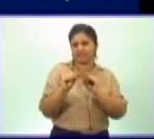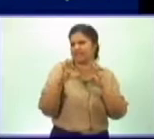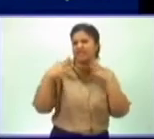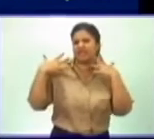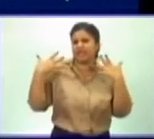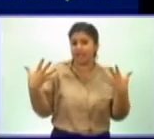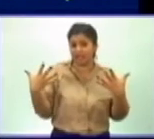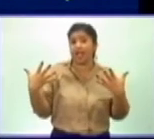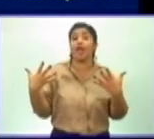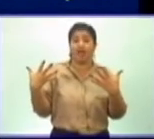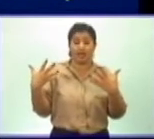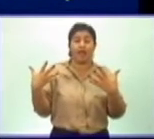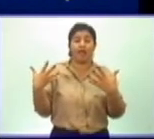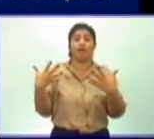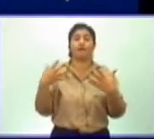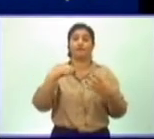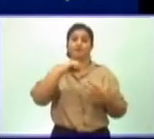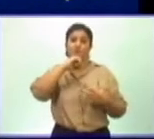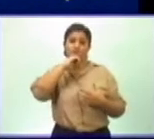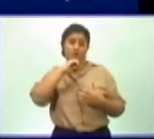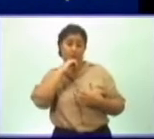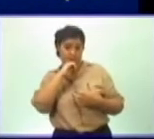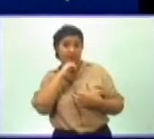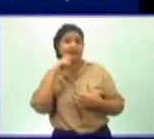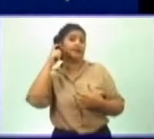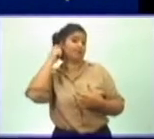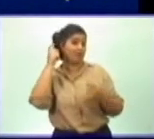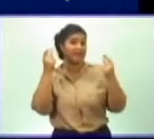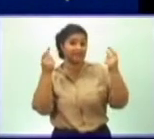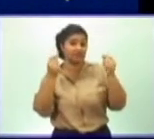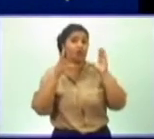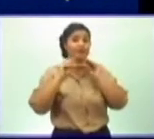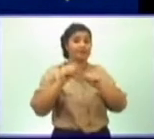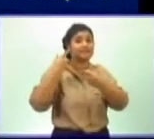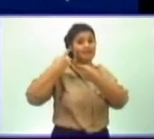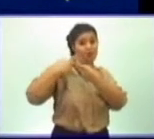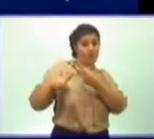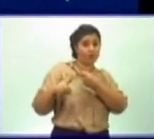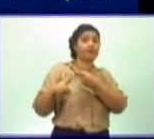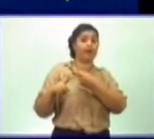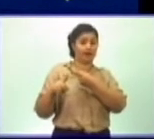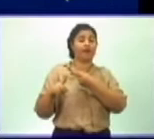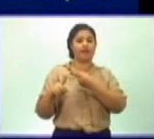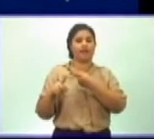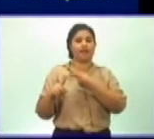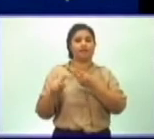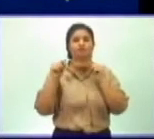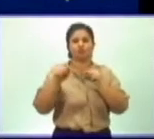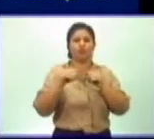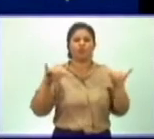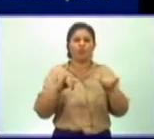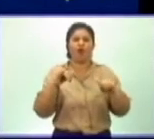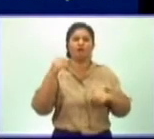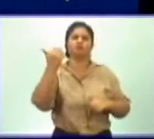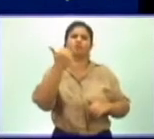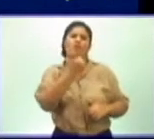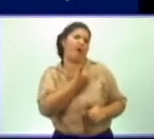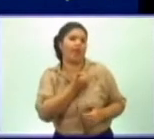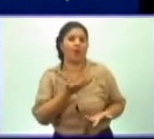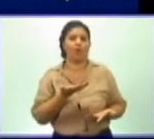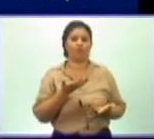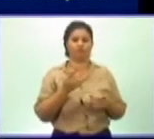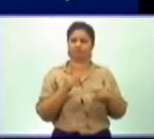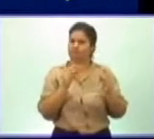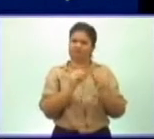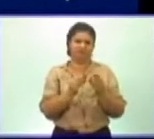Sus relaciones familiares no son las mejores, critica todo lo que hacen en casa de su hijo, defiende ciegamente a